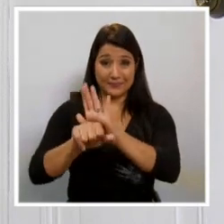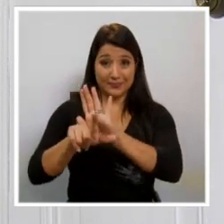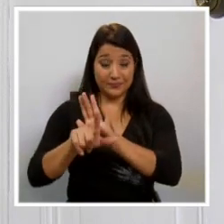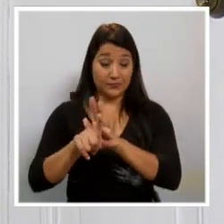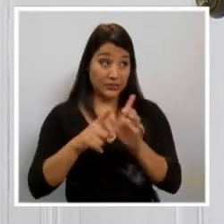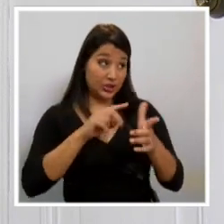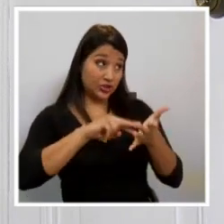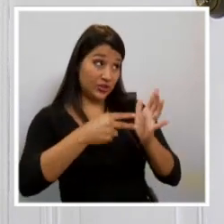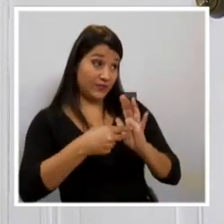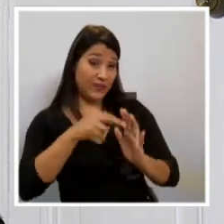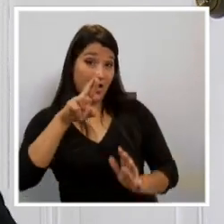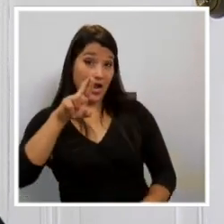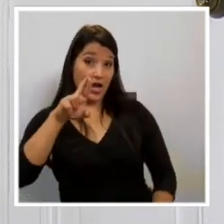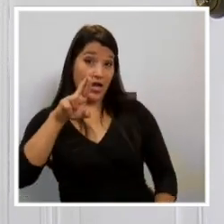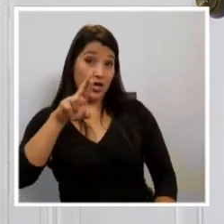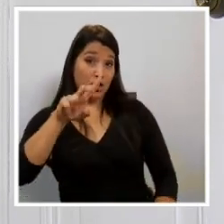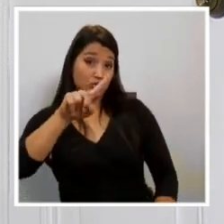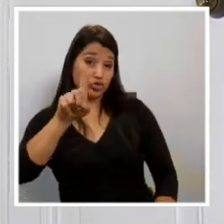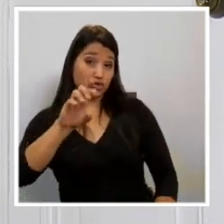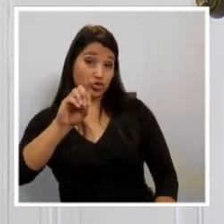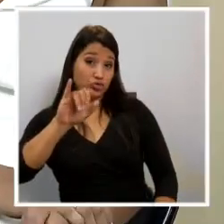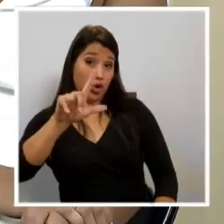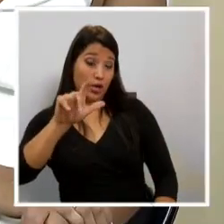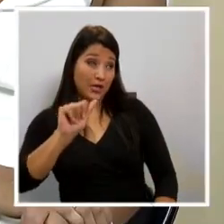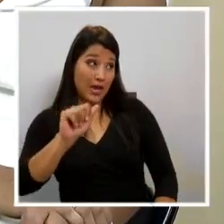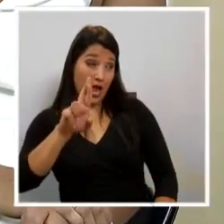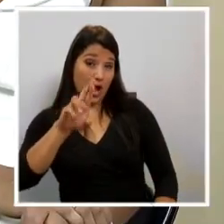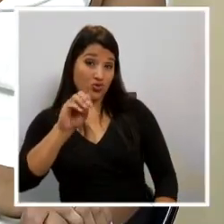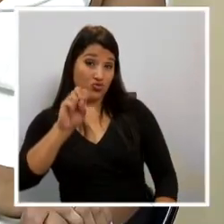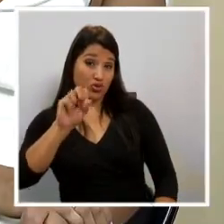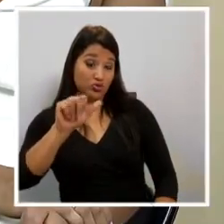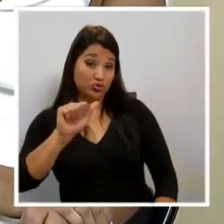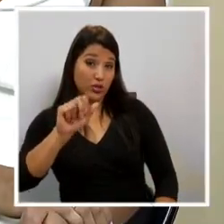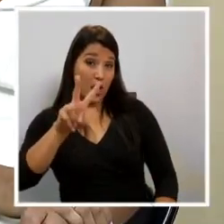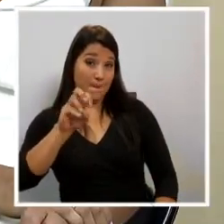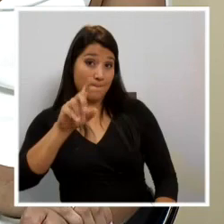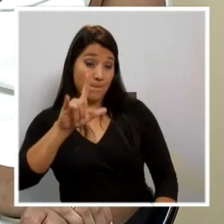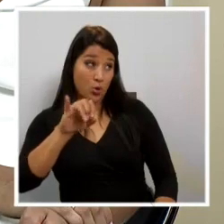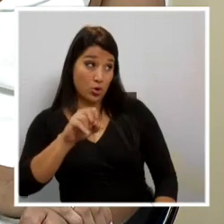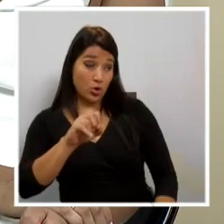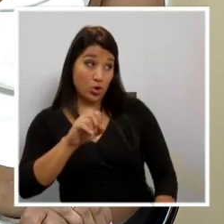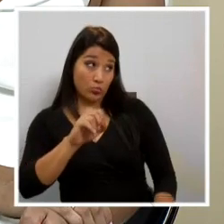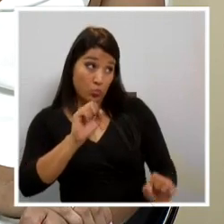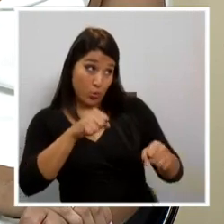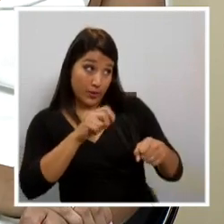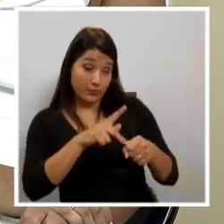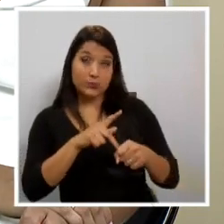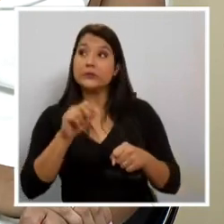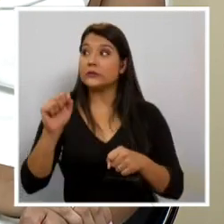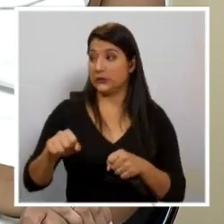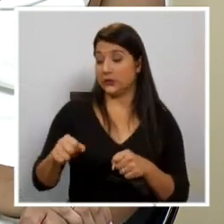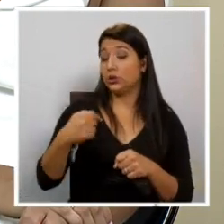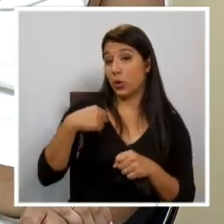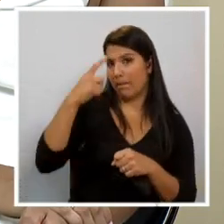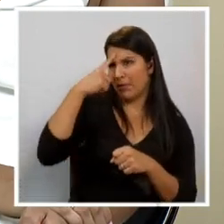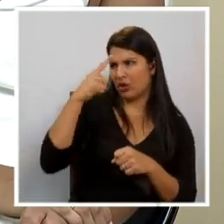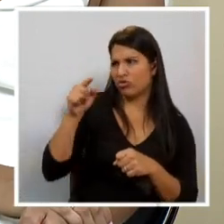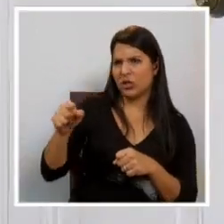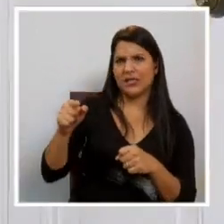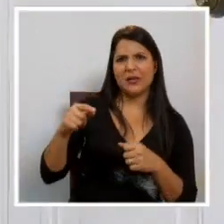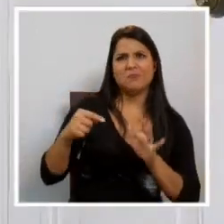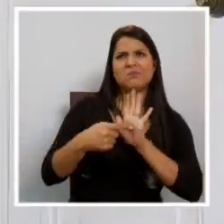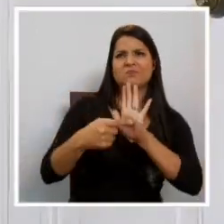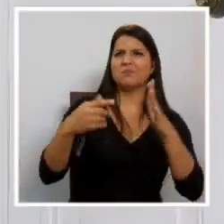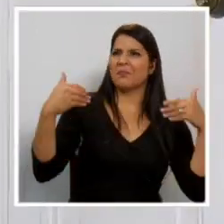Rosa Bolio. Yo no la descartaría. Y la he visto, la verdad, de ayer a hoy muy feliz muy al activa. anunciar su decisión